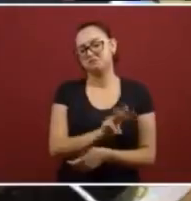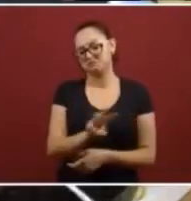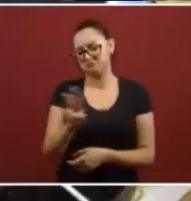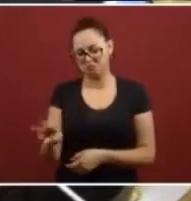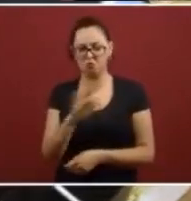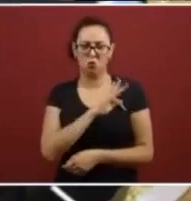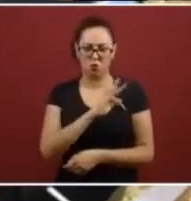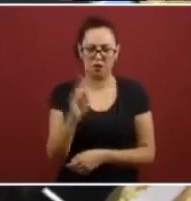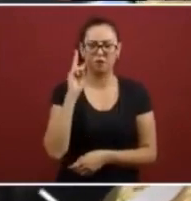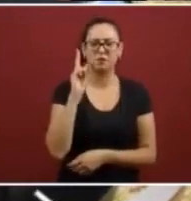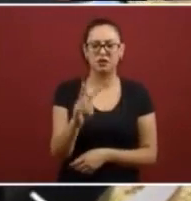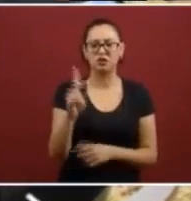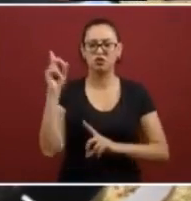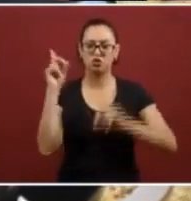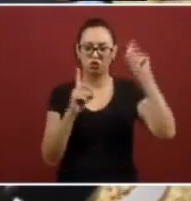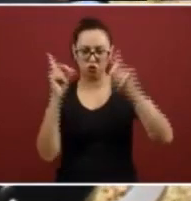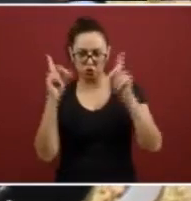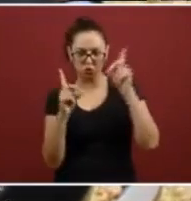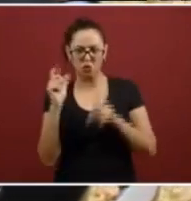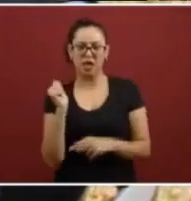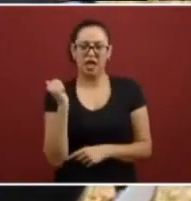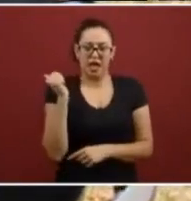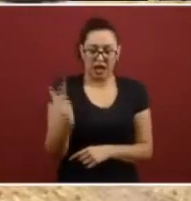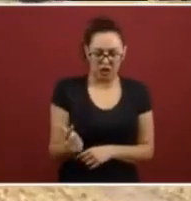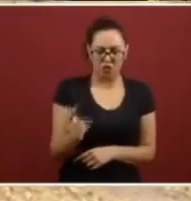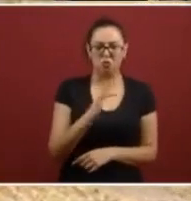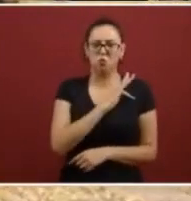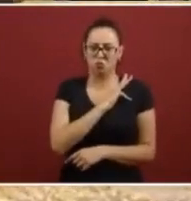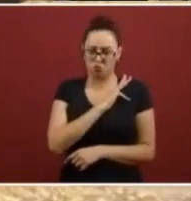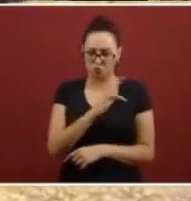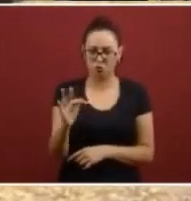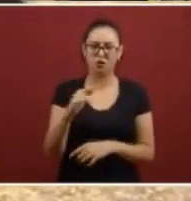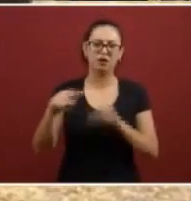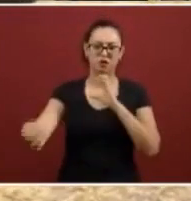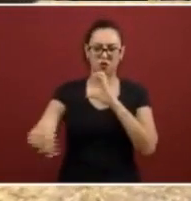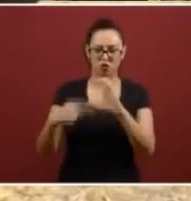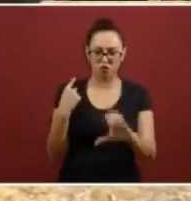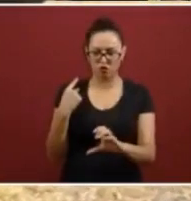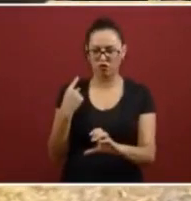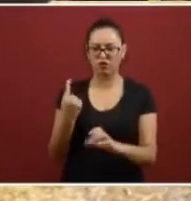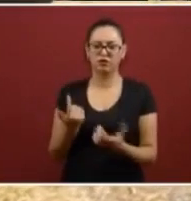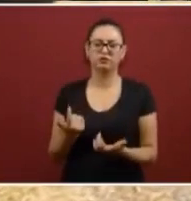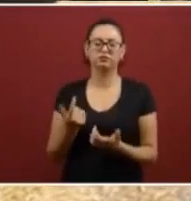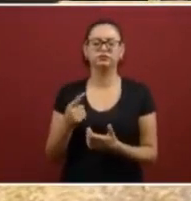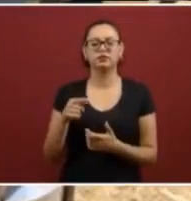tienen alguna I guess duda adicional a lo que viene en nuestra página, subastas pueden mandarnos un correo,